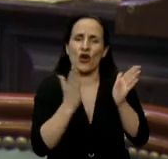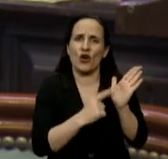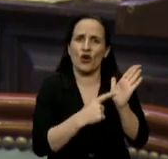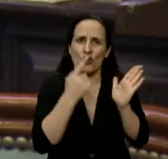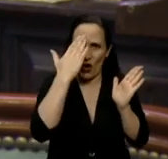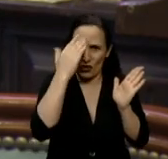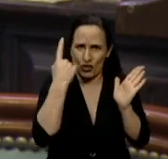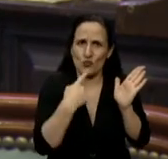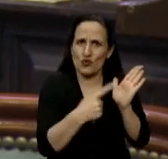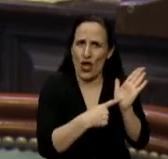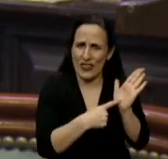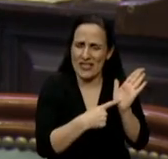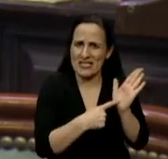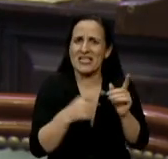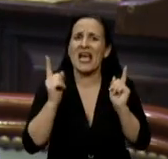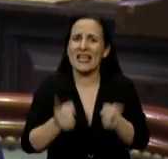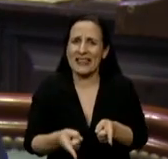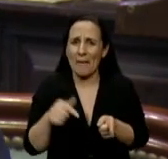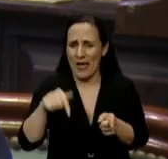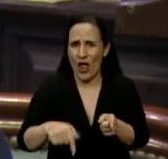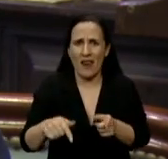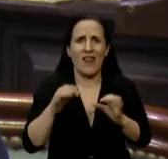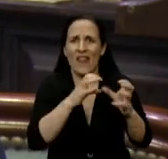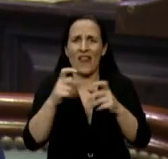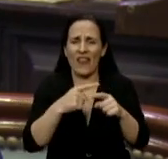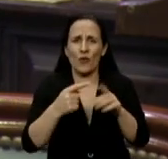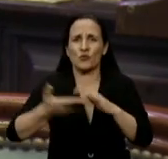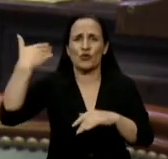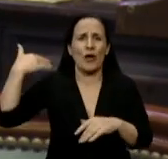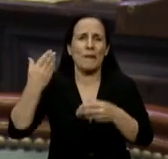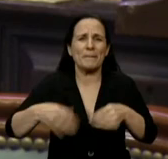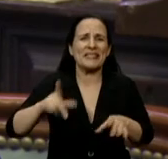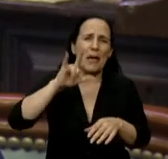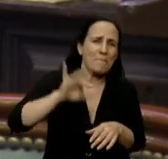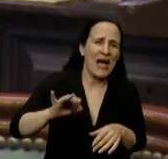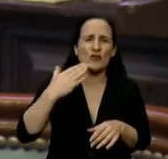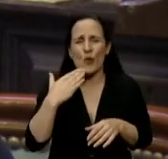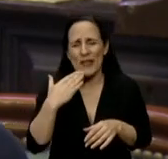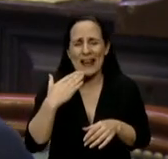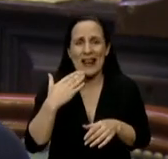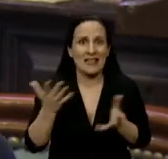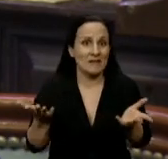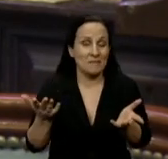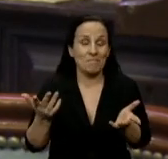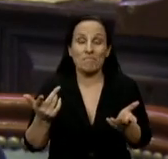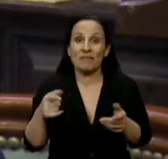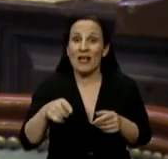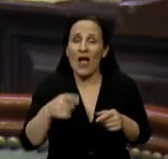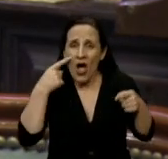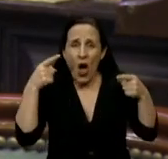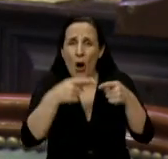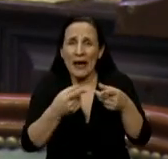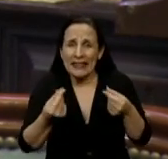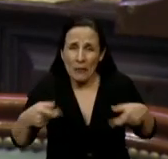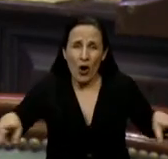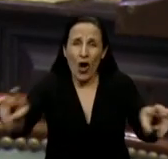sobre todo también el propósito con el que esta discusión se originó allá por marzo o abril. Si esto que se busca